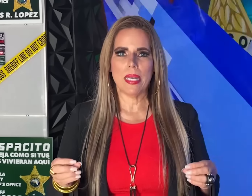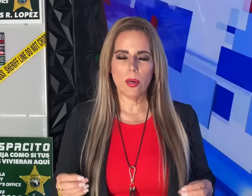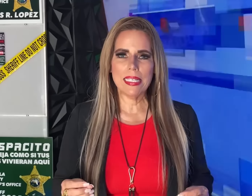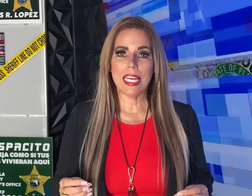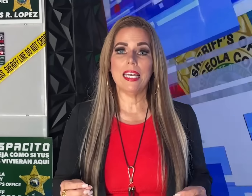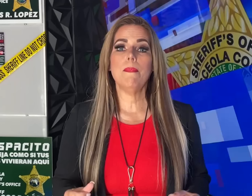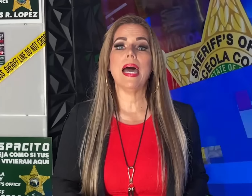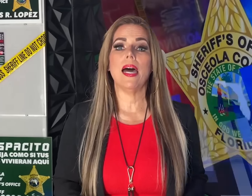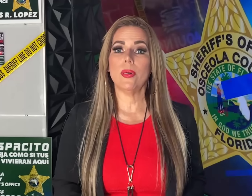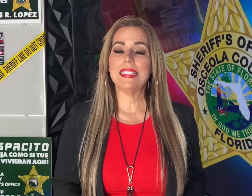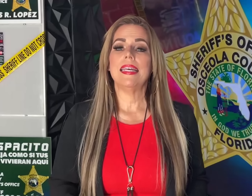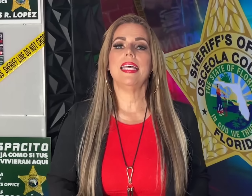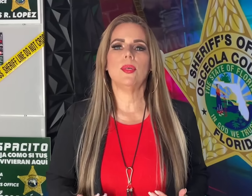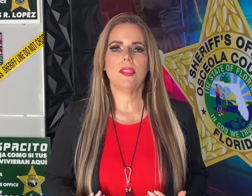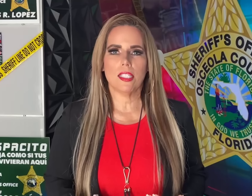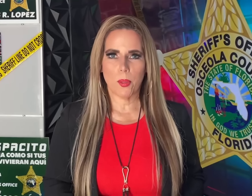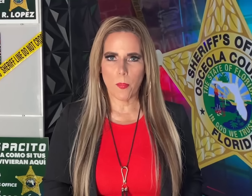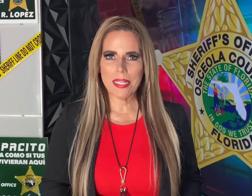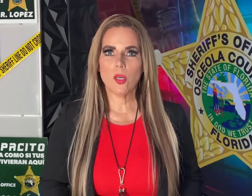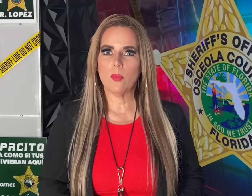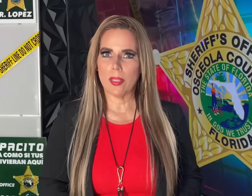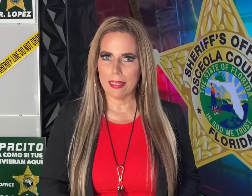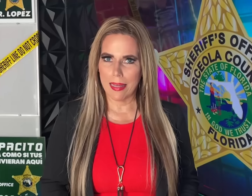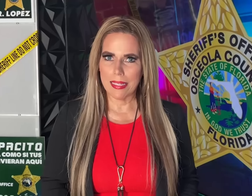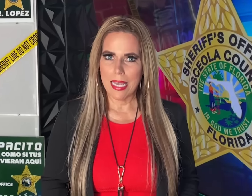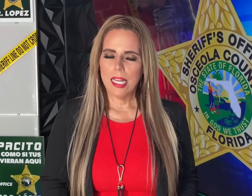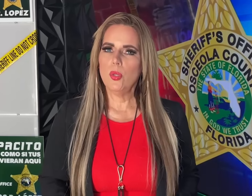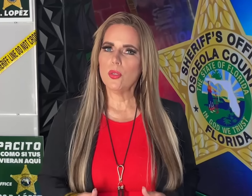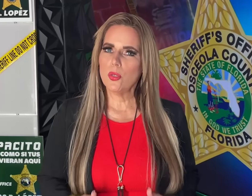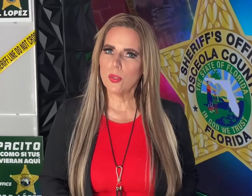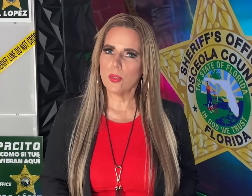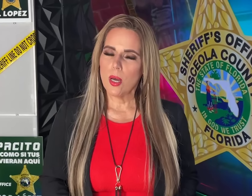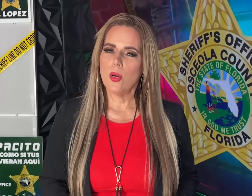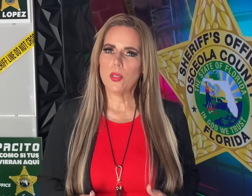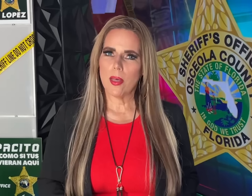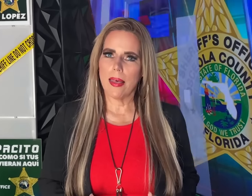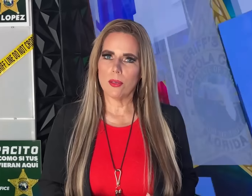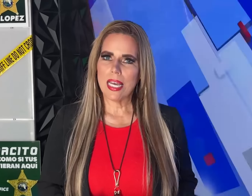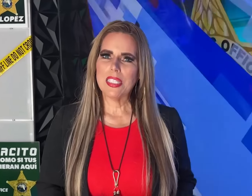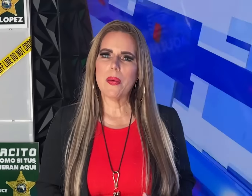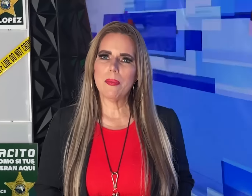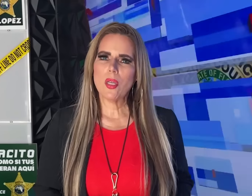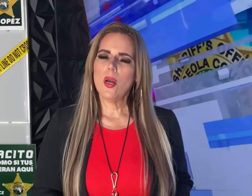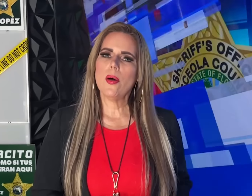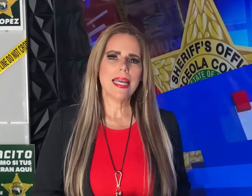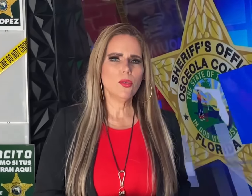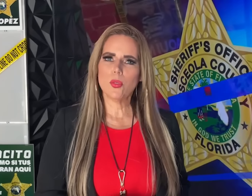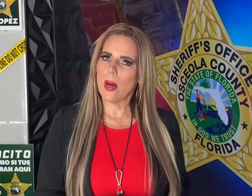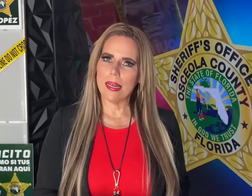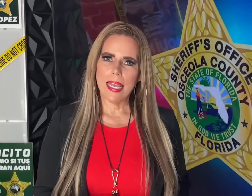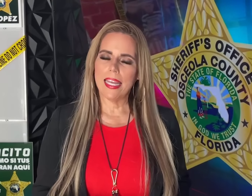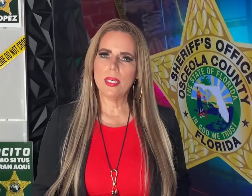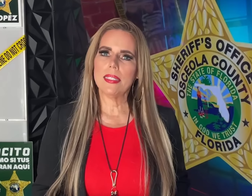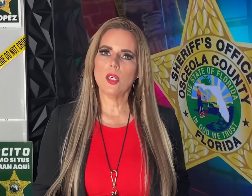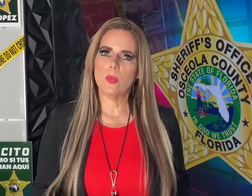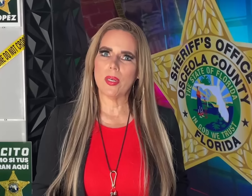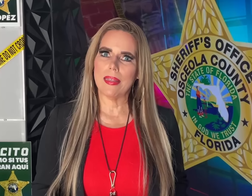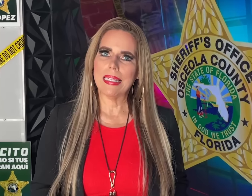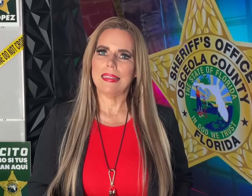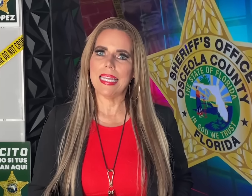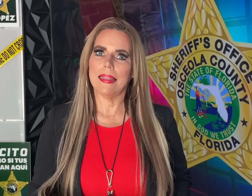los mejores Embajadores de nuestras propias comunidades nosotros los ciudadanos sabemos lo que es es usual en